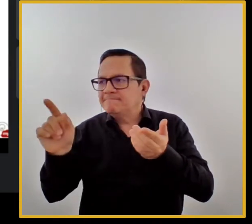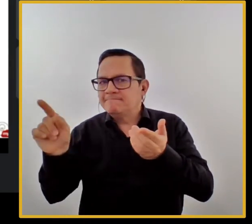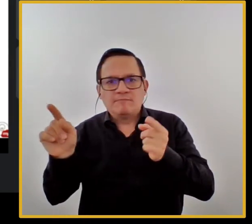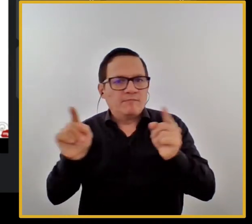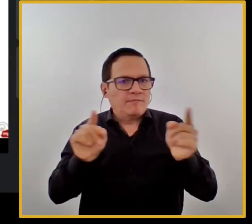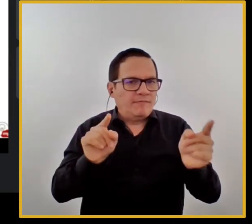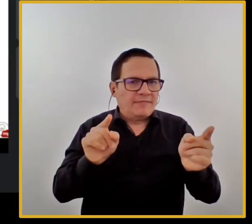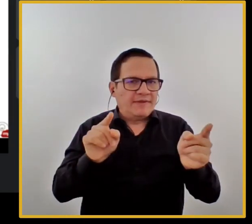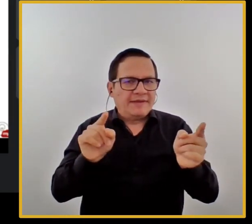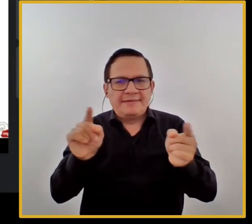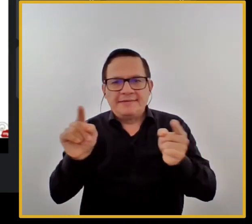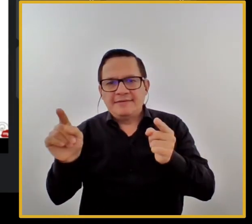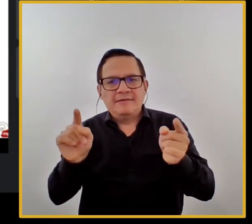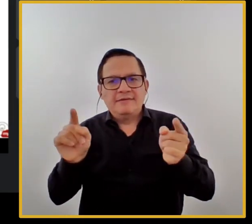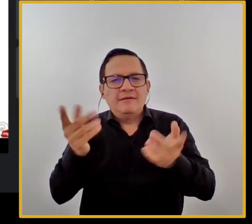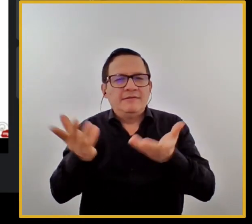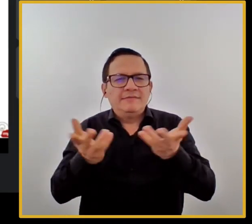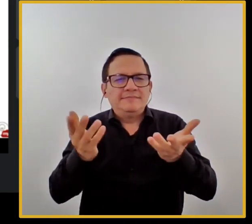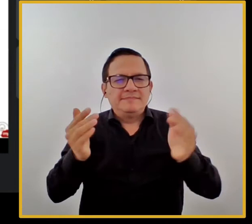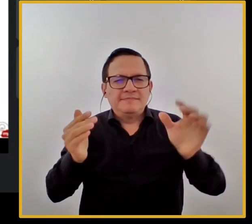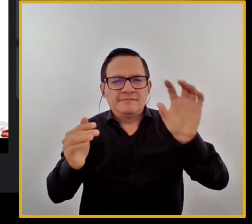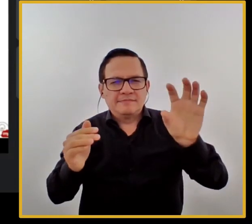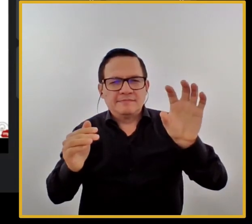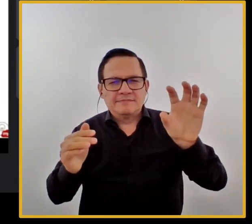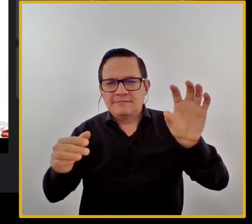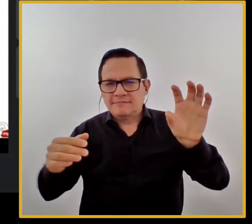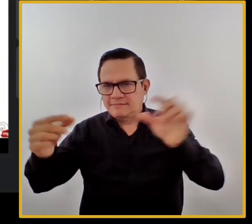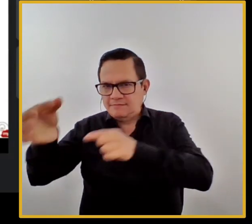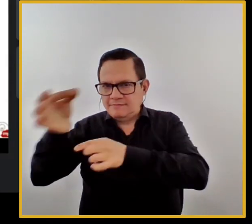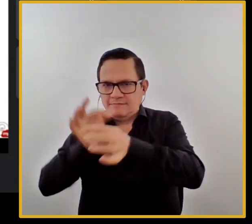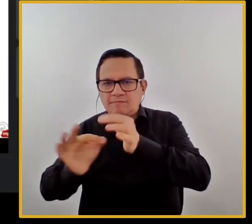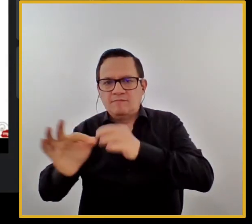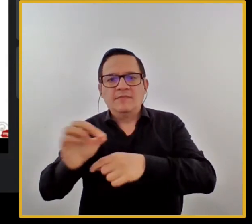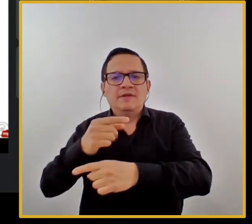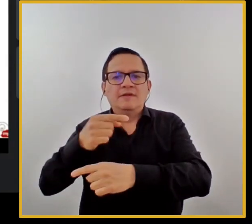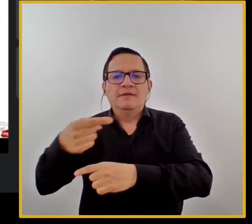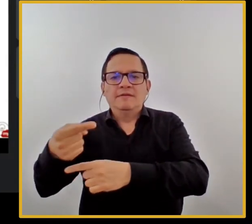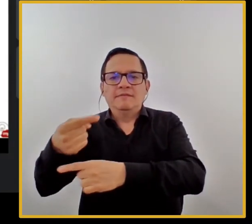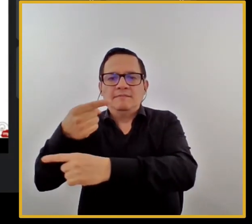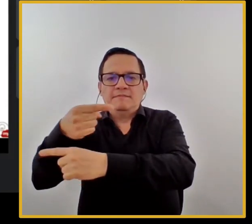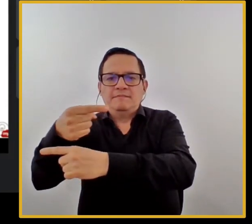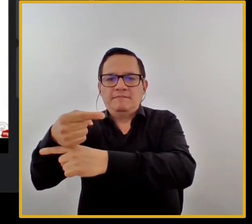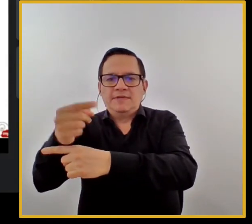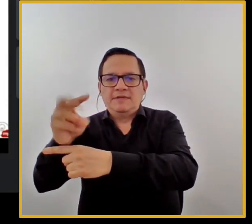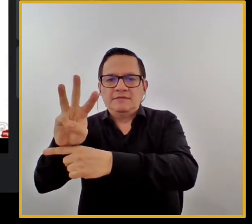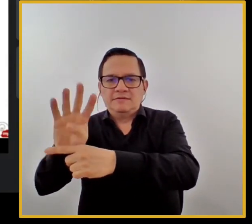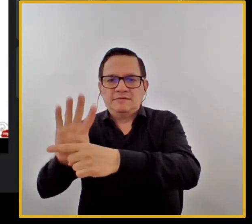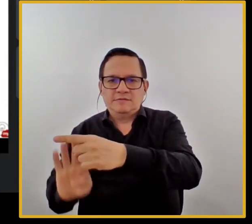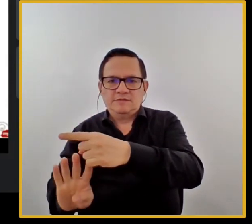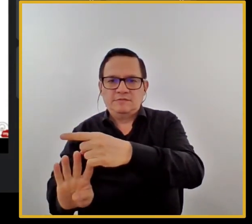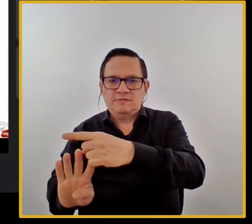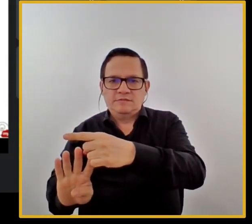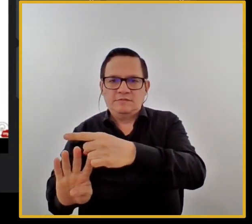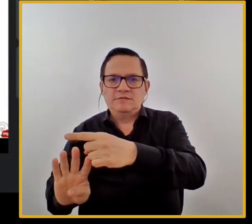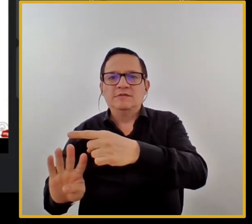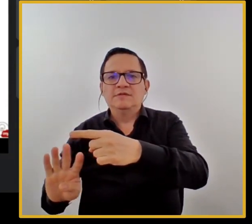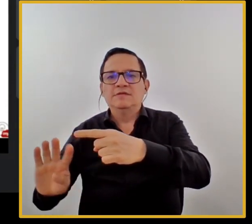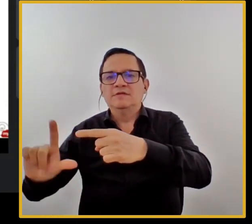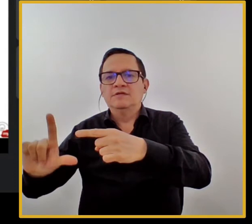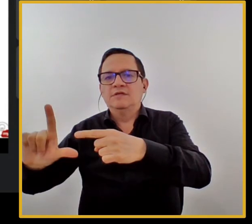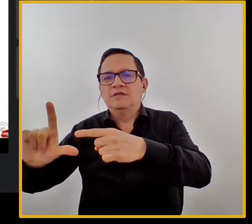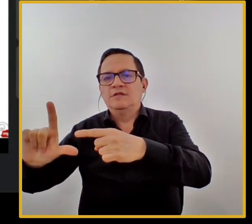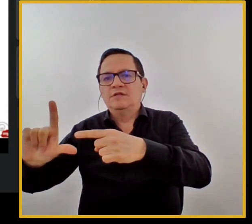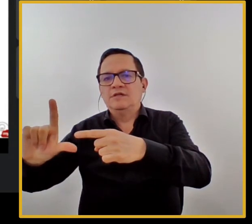¿cierto? Esto que me queda así al reemplazar, ¿no? Me queda 3/4, terminemos acá. Logaritmo. Pues ya